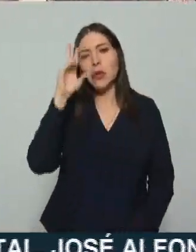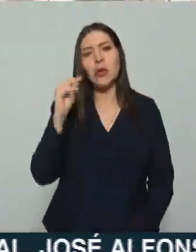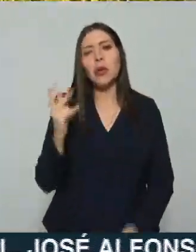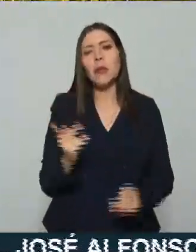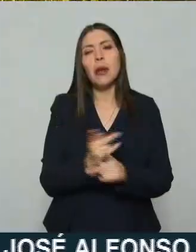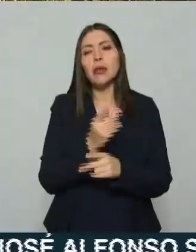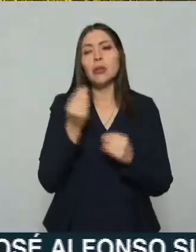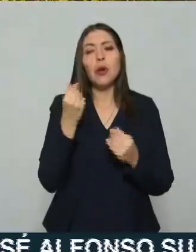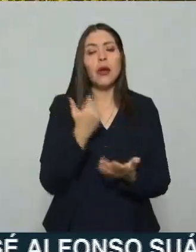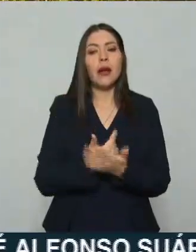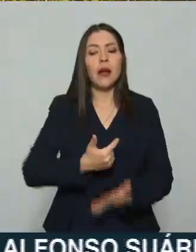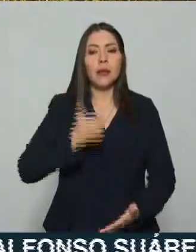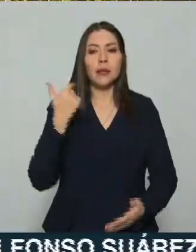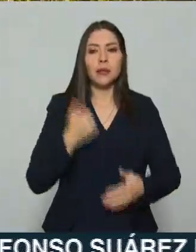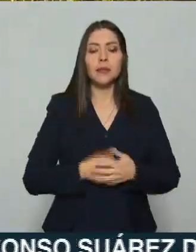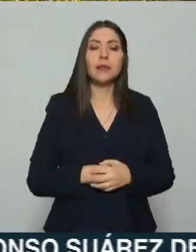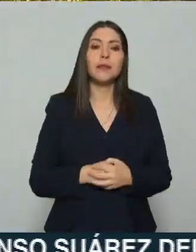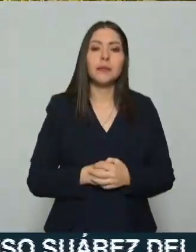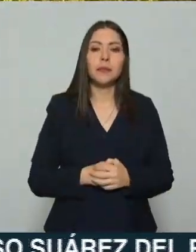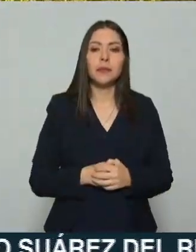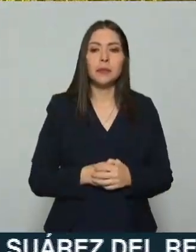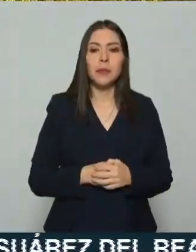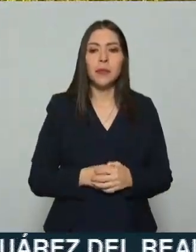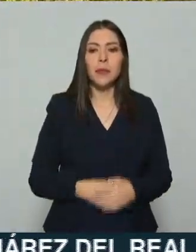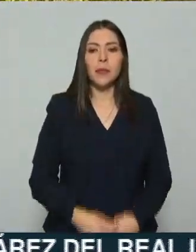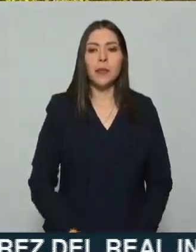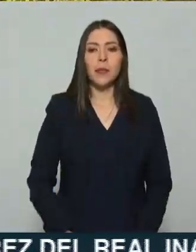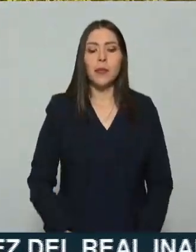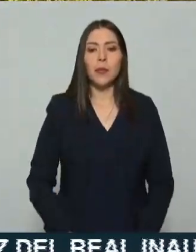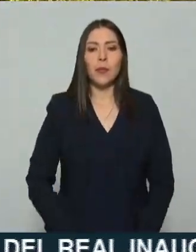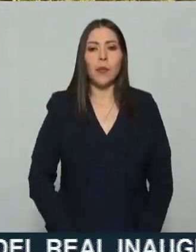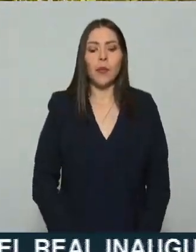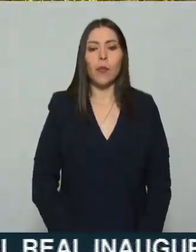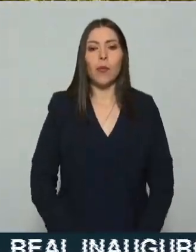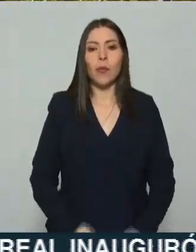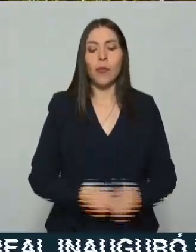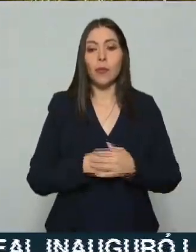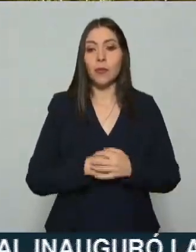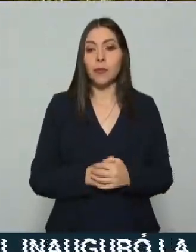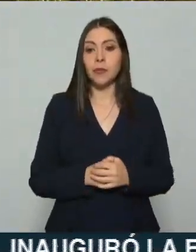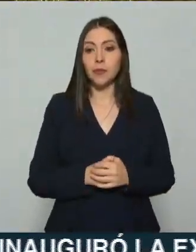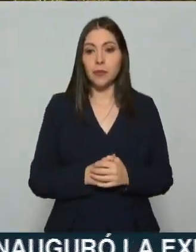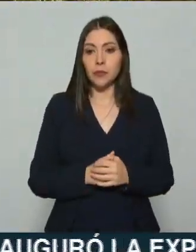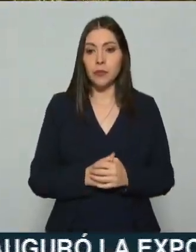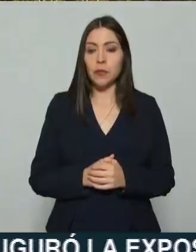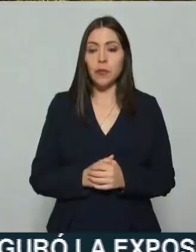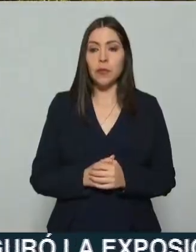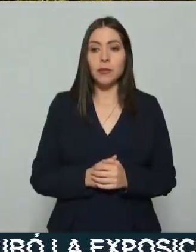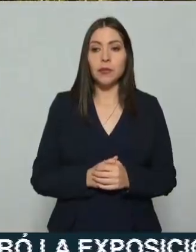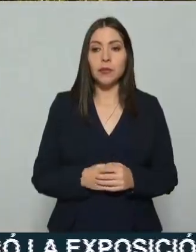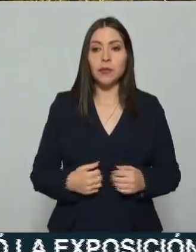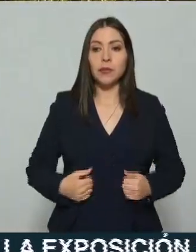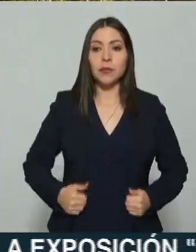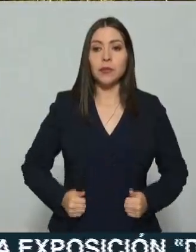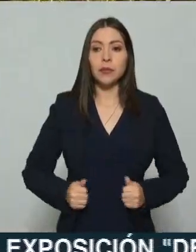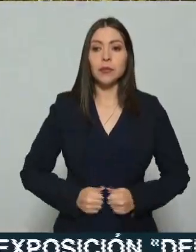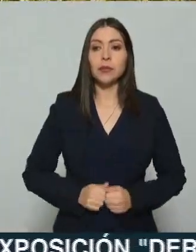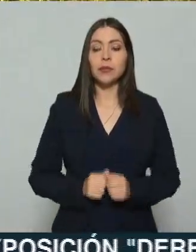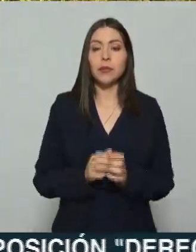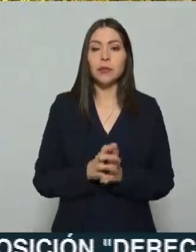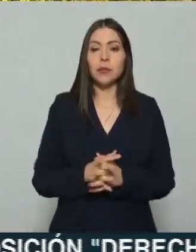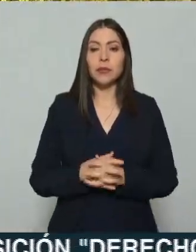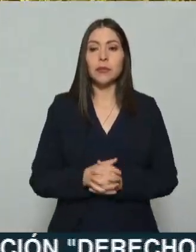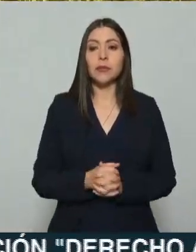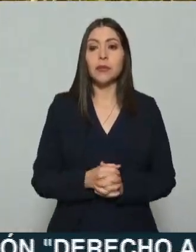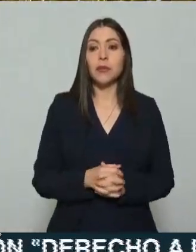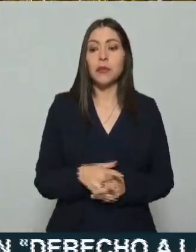tanto. En mi trabajo también, pues, meternos abajo de la silla, de